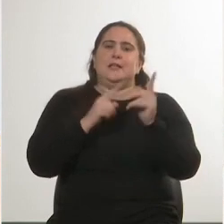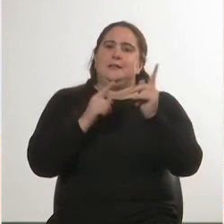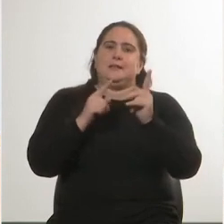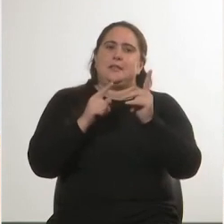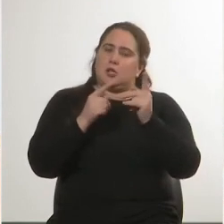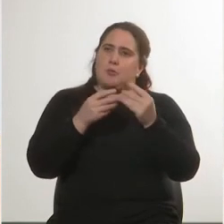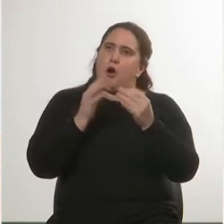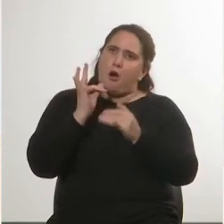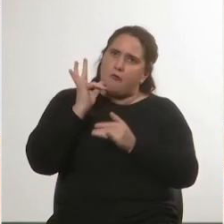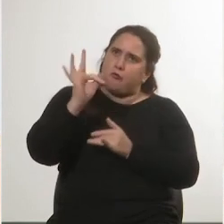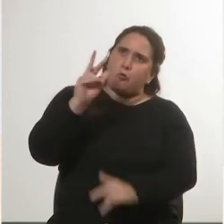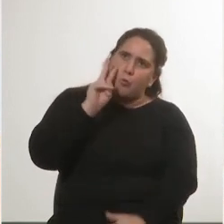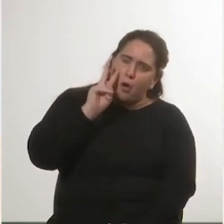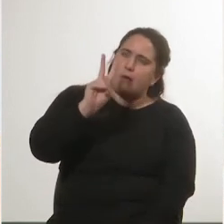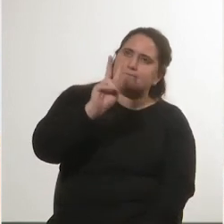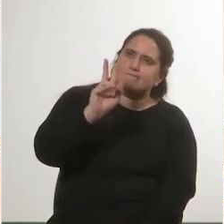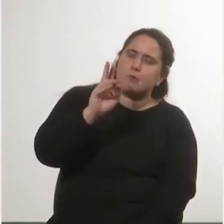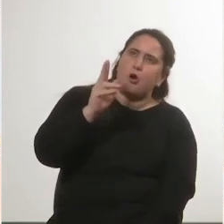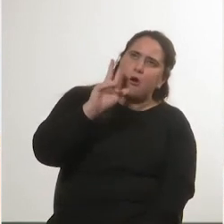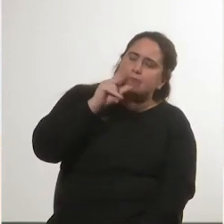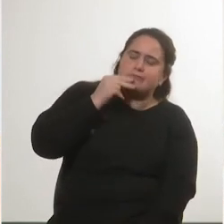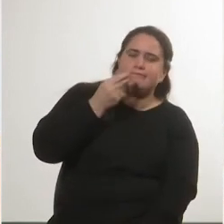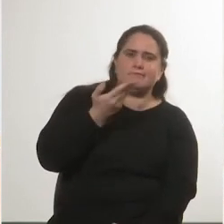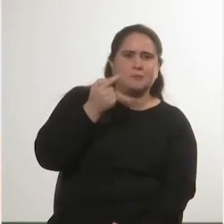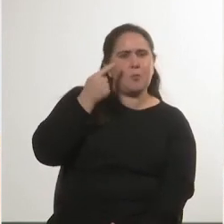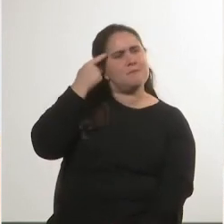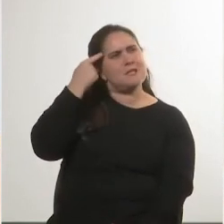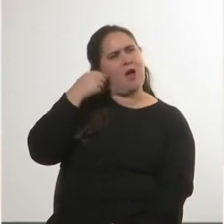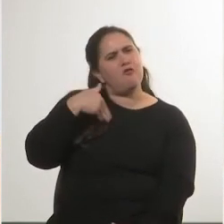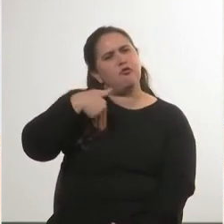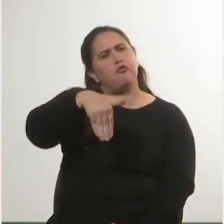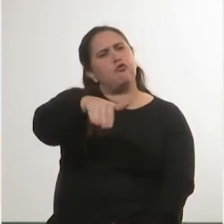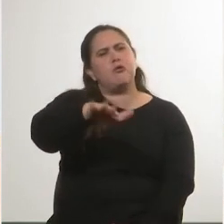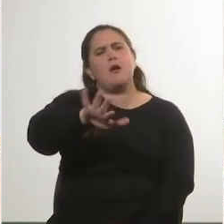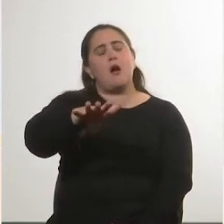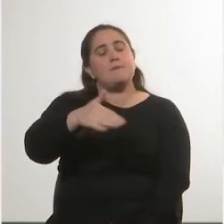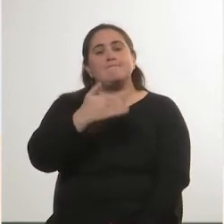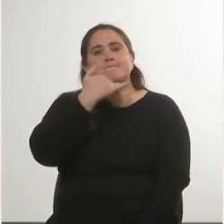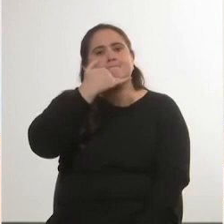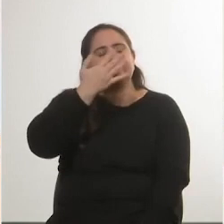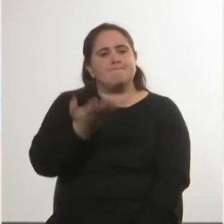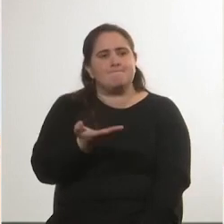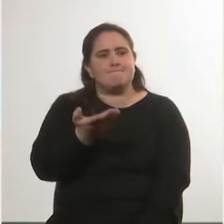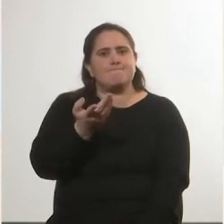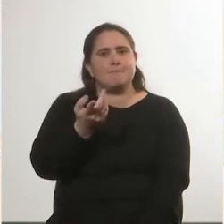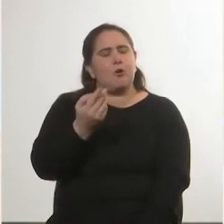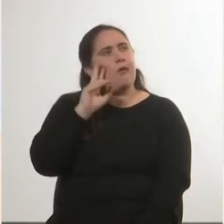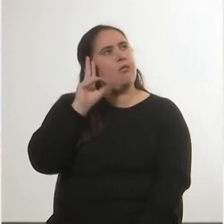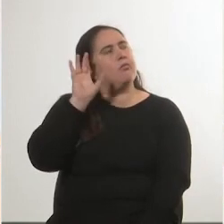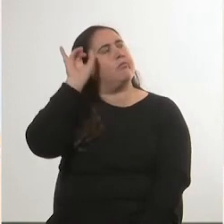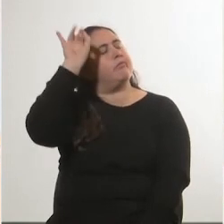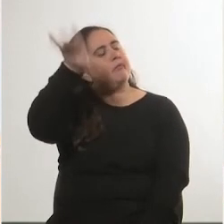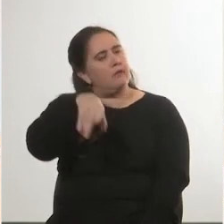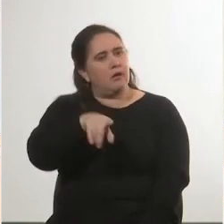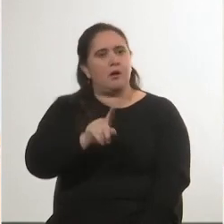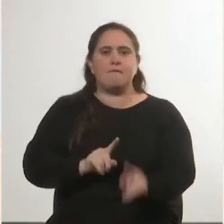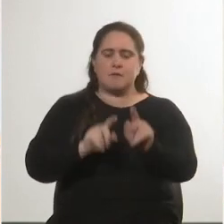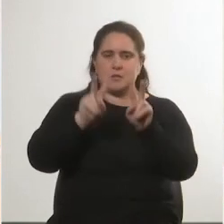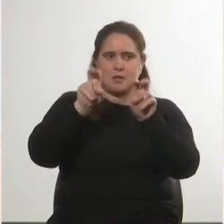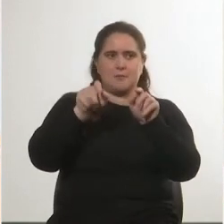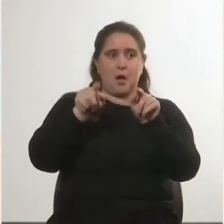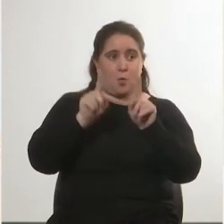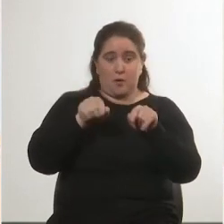cortas y no mira a lo largo, no mira a lo lejos, y muchísimos temas como el que hoy